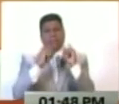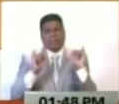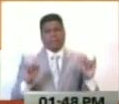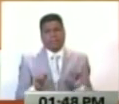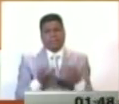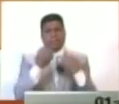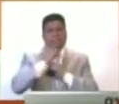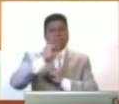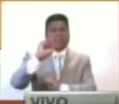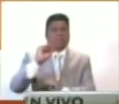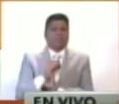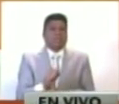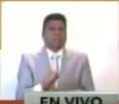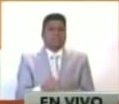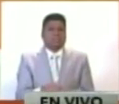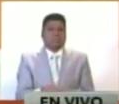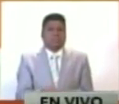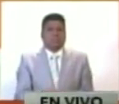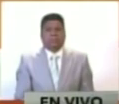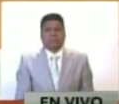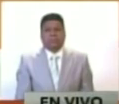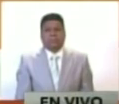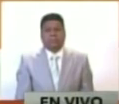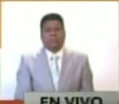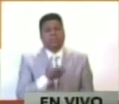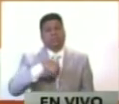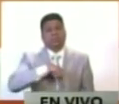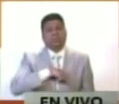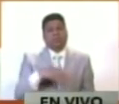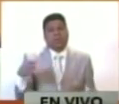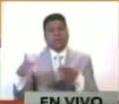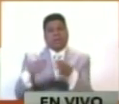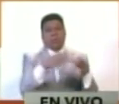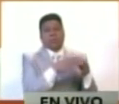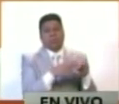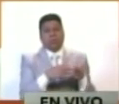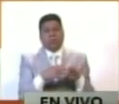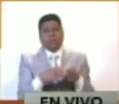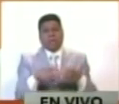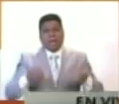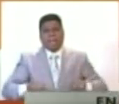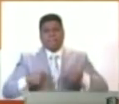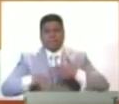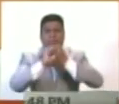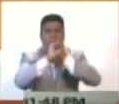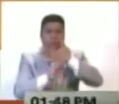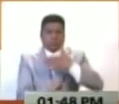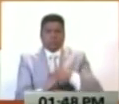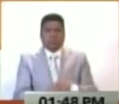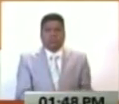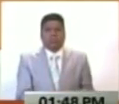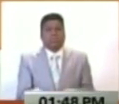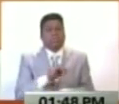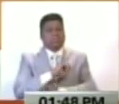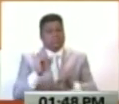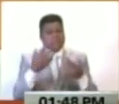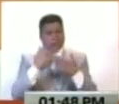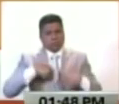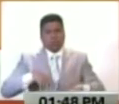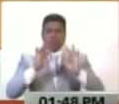de la patria y de la soberanía. Sobre las reuniones del Mercosur, ya nosotros hemos enviado